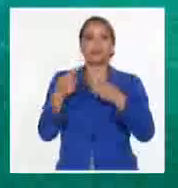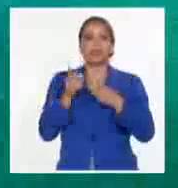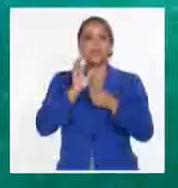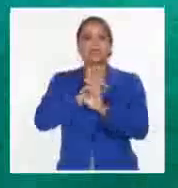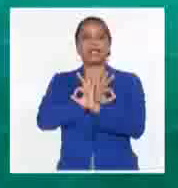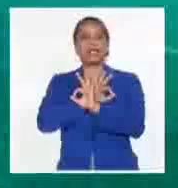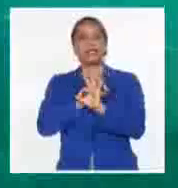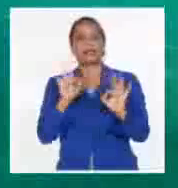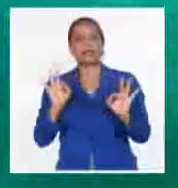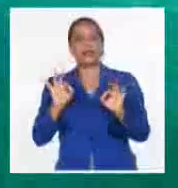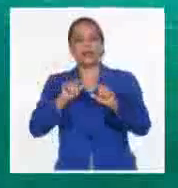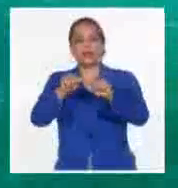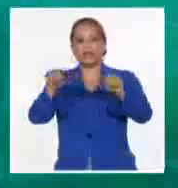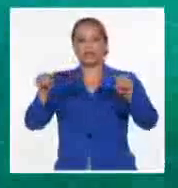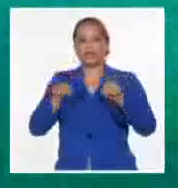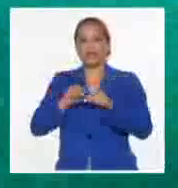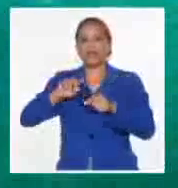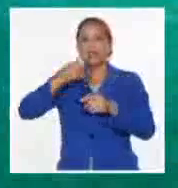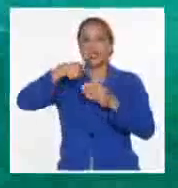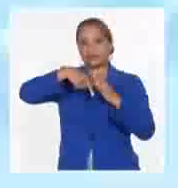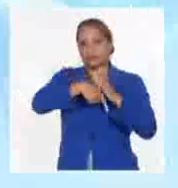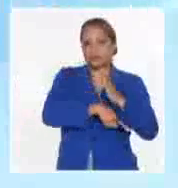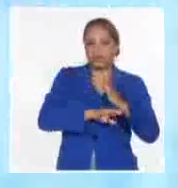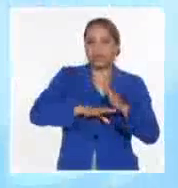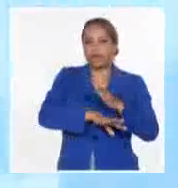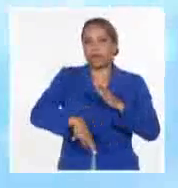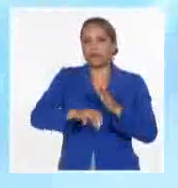y extraer las latas del fondo marino.